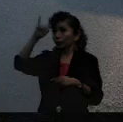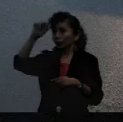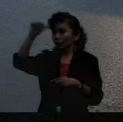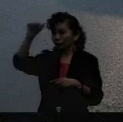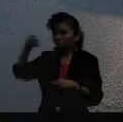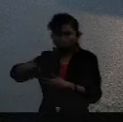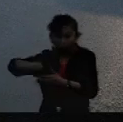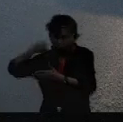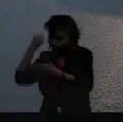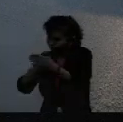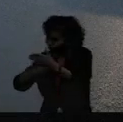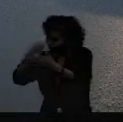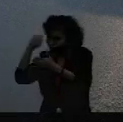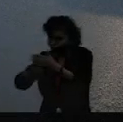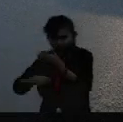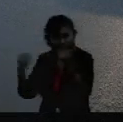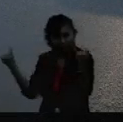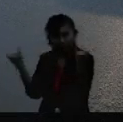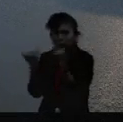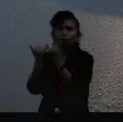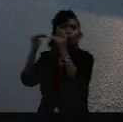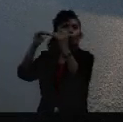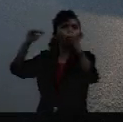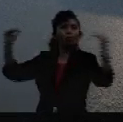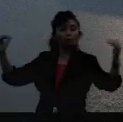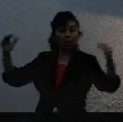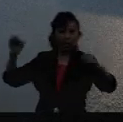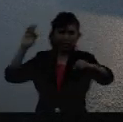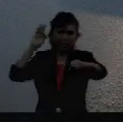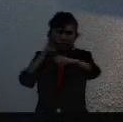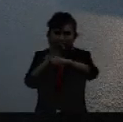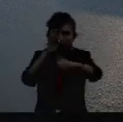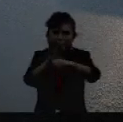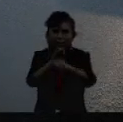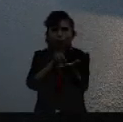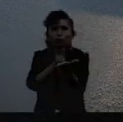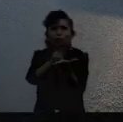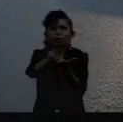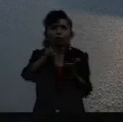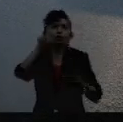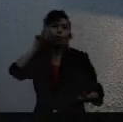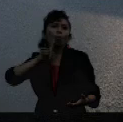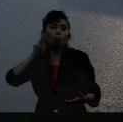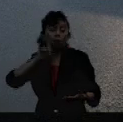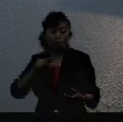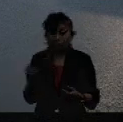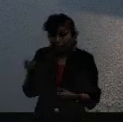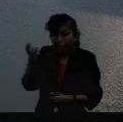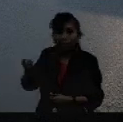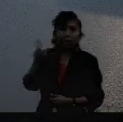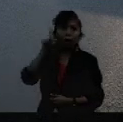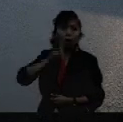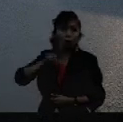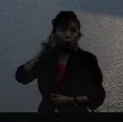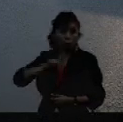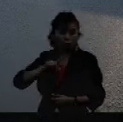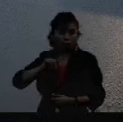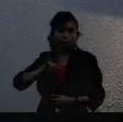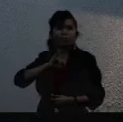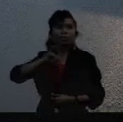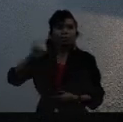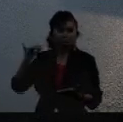luchadora por la democracia una incansable defensora de los derechos de las mujeres una mujer de izquierda